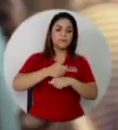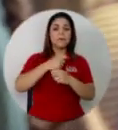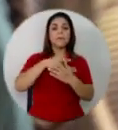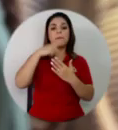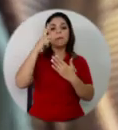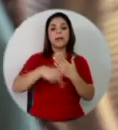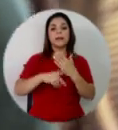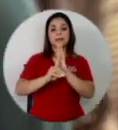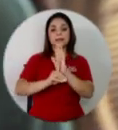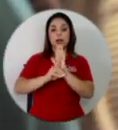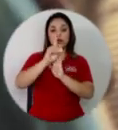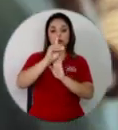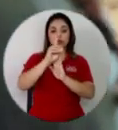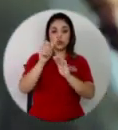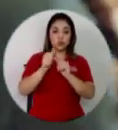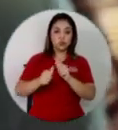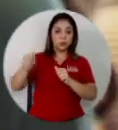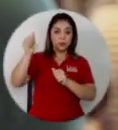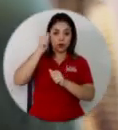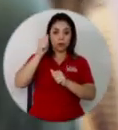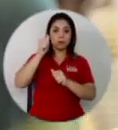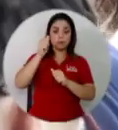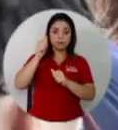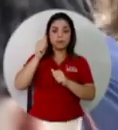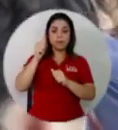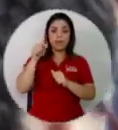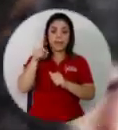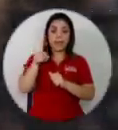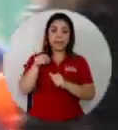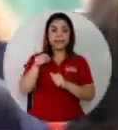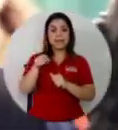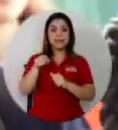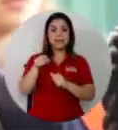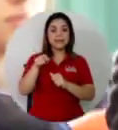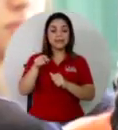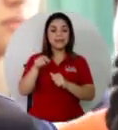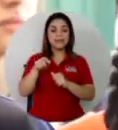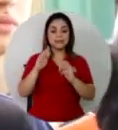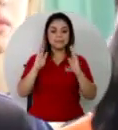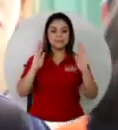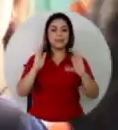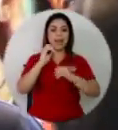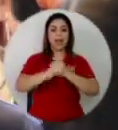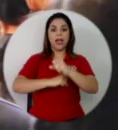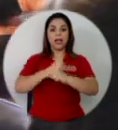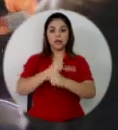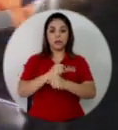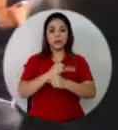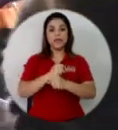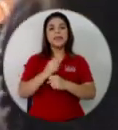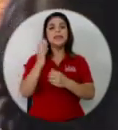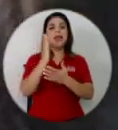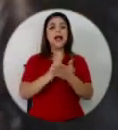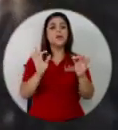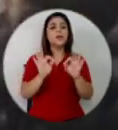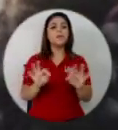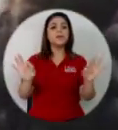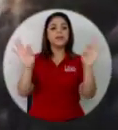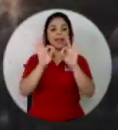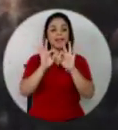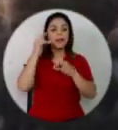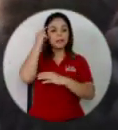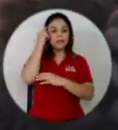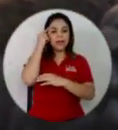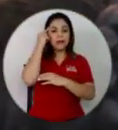la Educación Superior para ese quinquenio. Y planteamos algo que es importantísimo para entender la creación de la sede